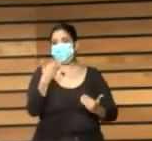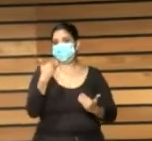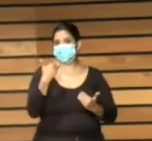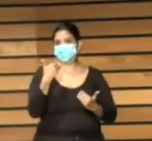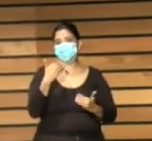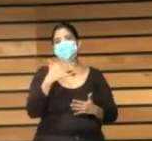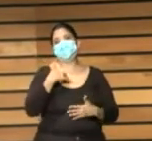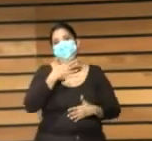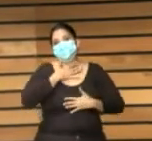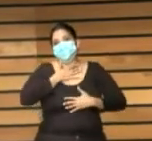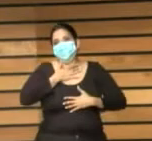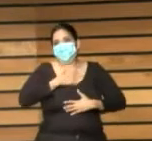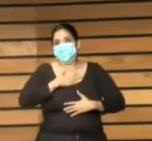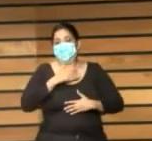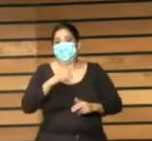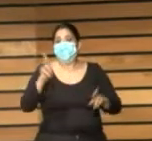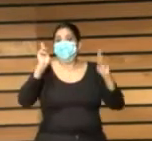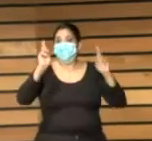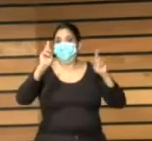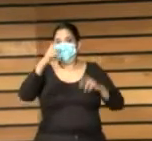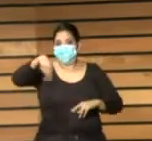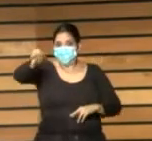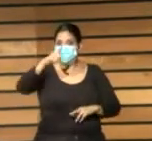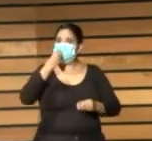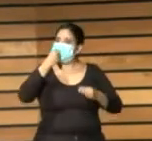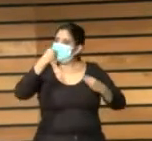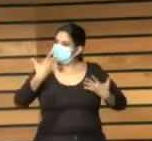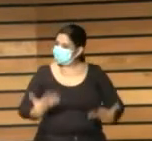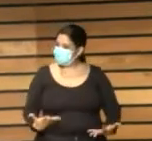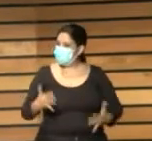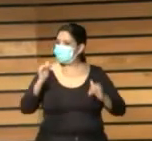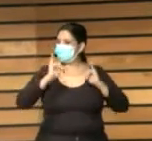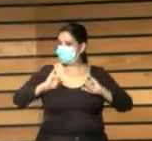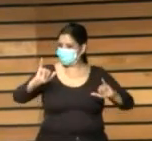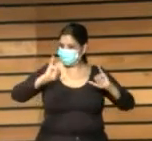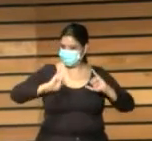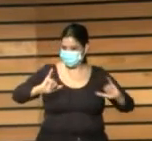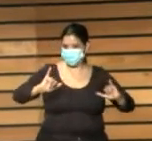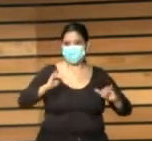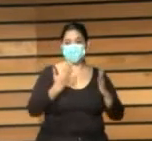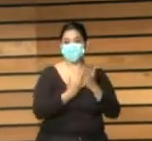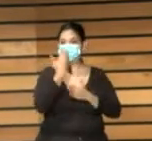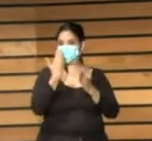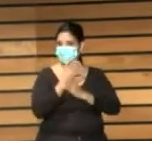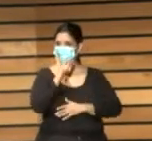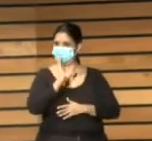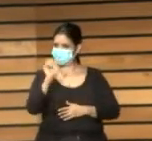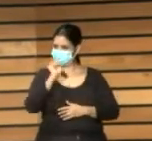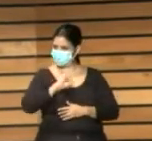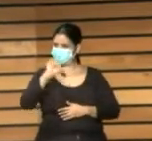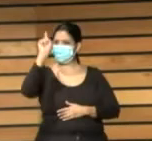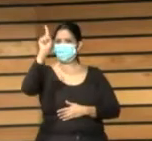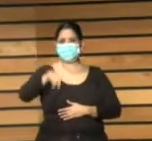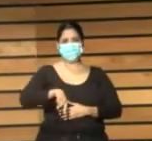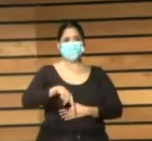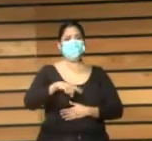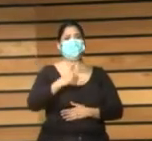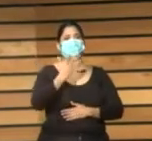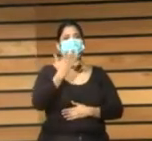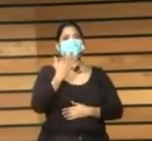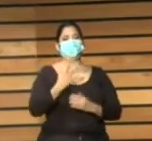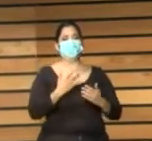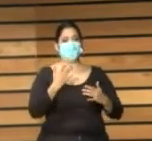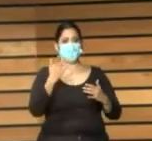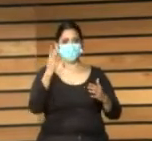sentido muy bien. Nuestro empeño ha sido porque pasaran unos días fantásticos, que pudieran estar bien y aprovechar